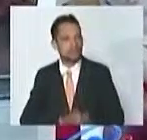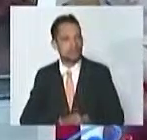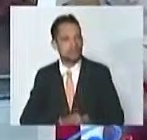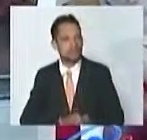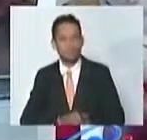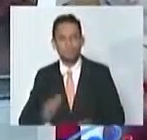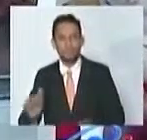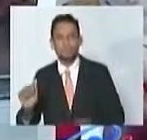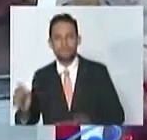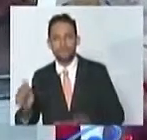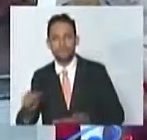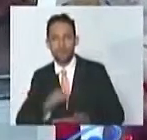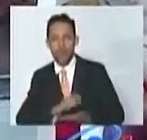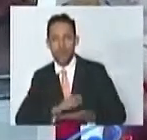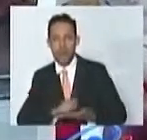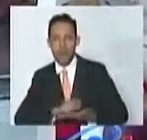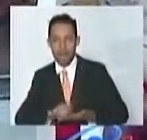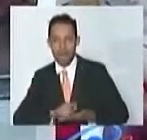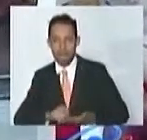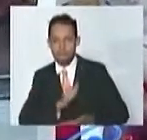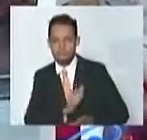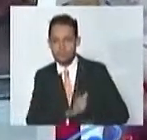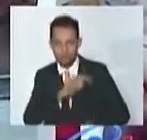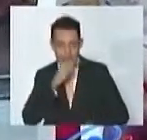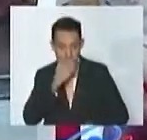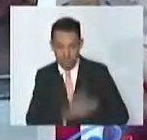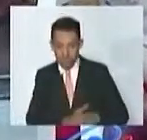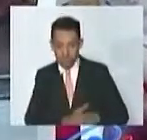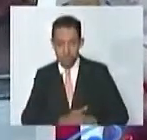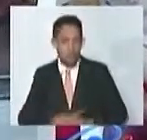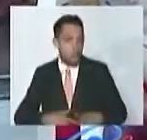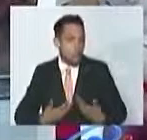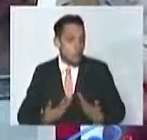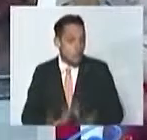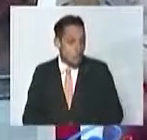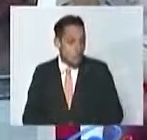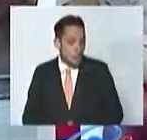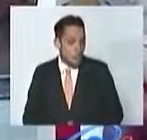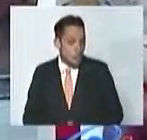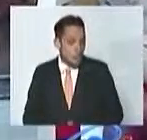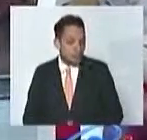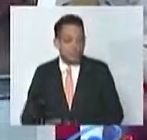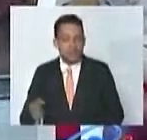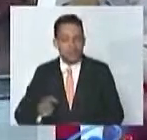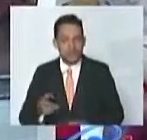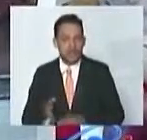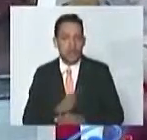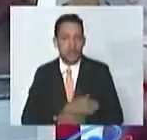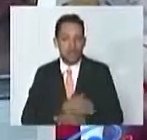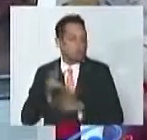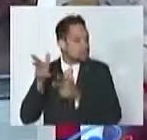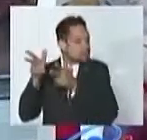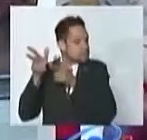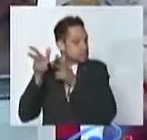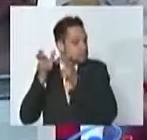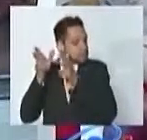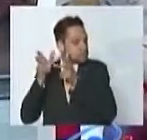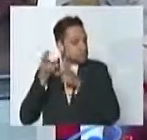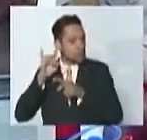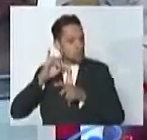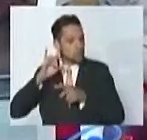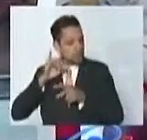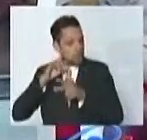hacer su proceso de lectoescritura. ¿Por qué? Porque es la construcción del sonido y poder, si yo escucho bien,